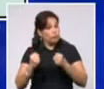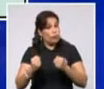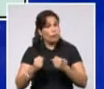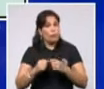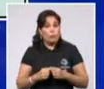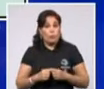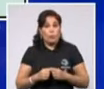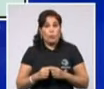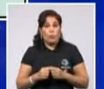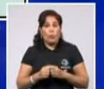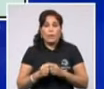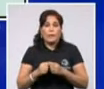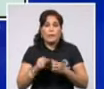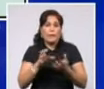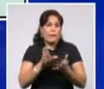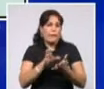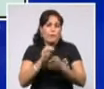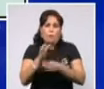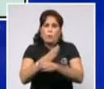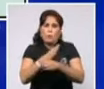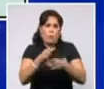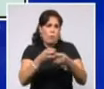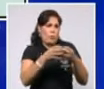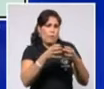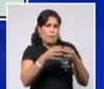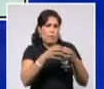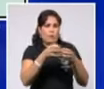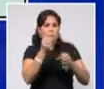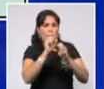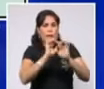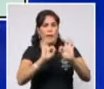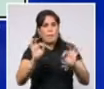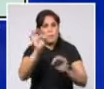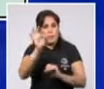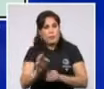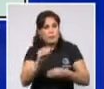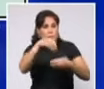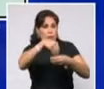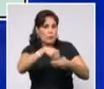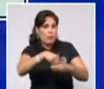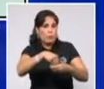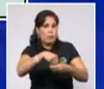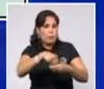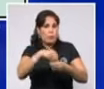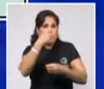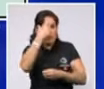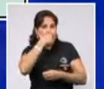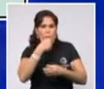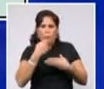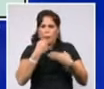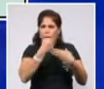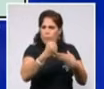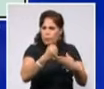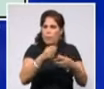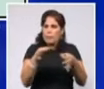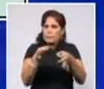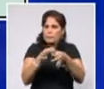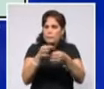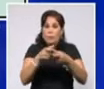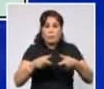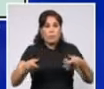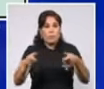de diferentes lugares incorporados allí con los compañeros de Ciego. Su Consejo de